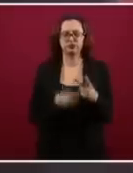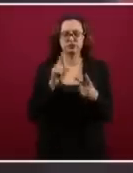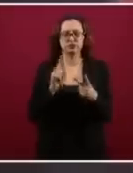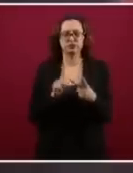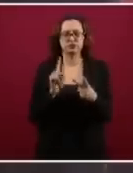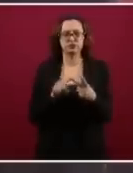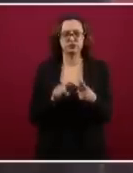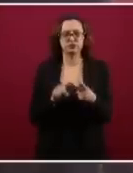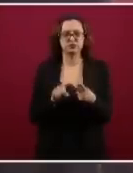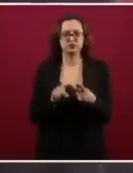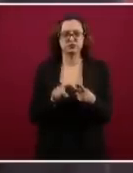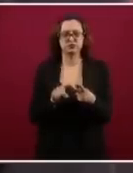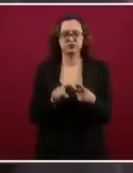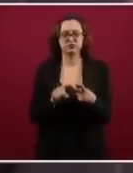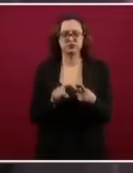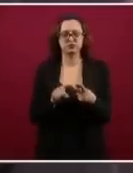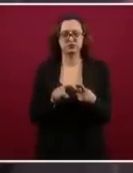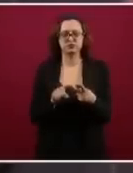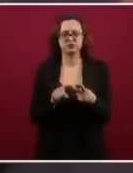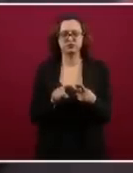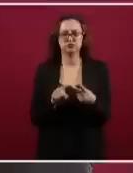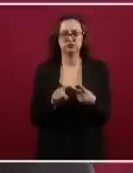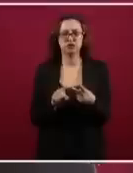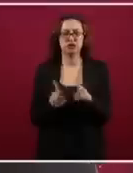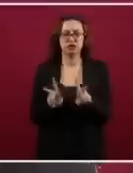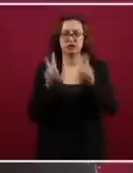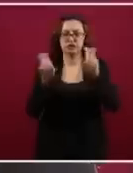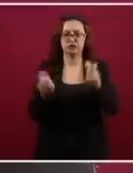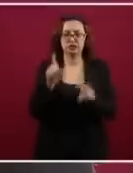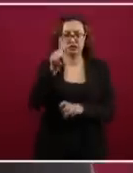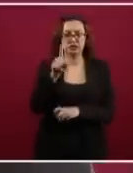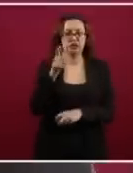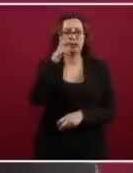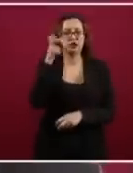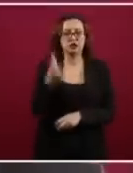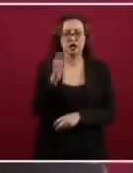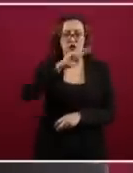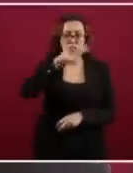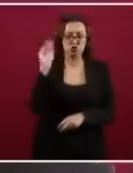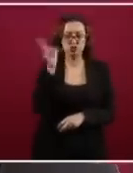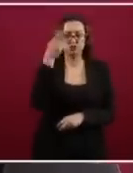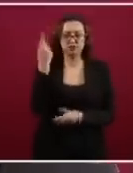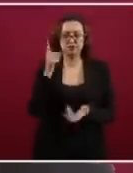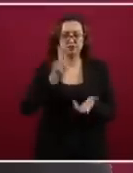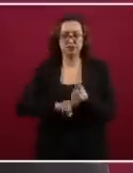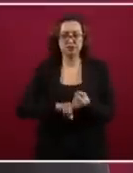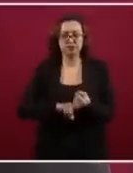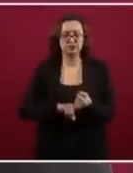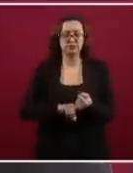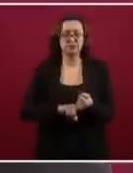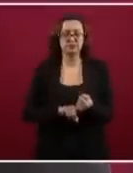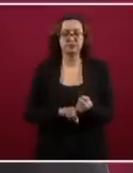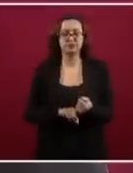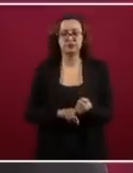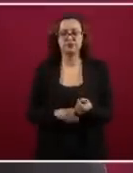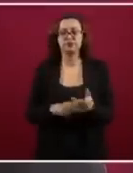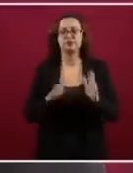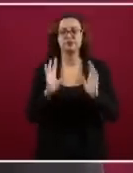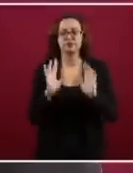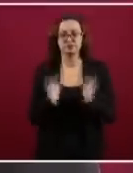Segundo, este asunto de la Universidad de Hidalgo, pues se